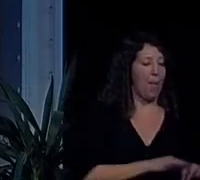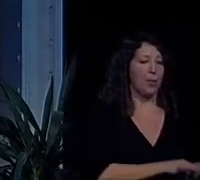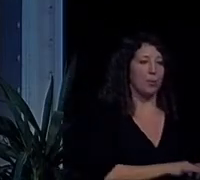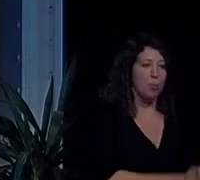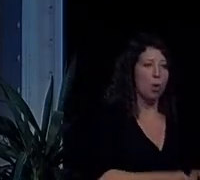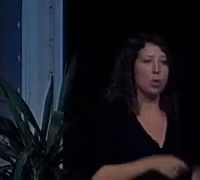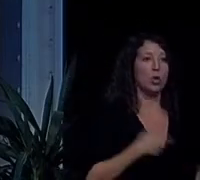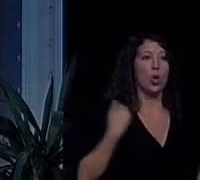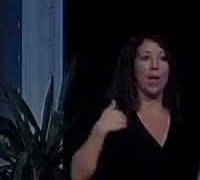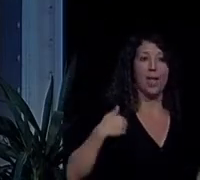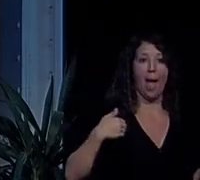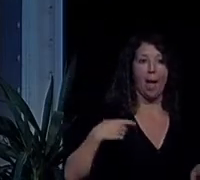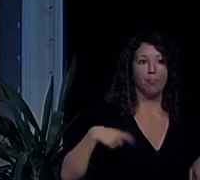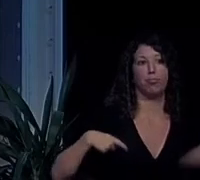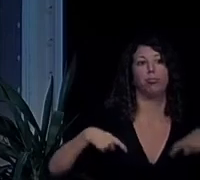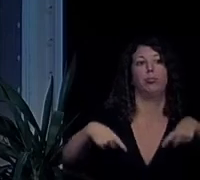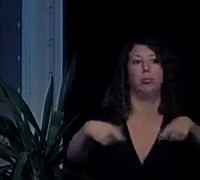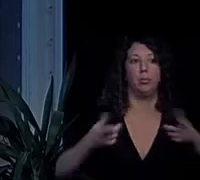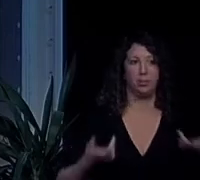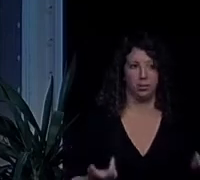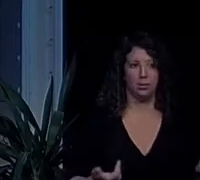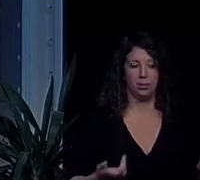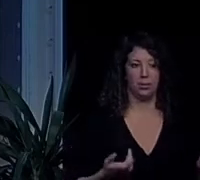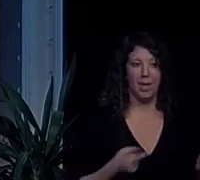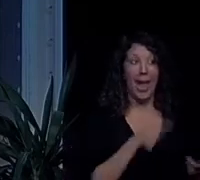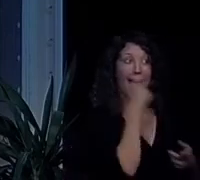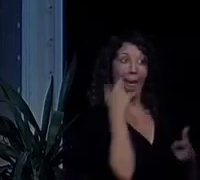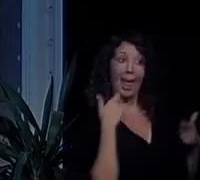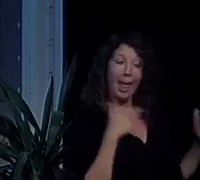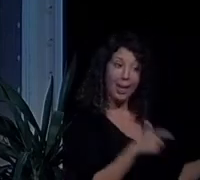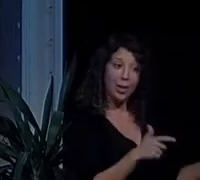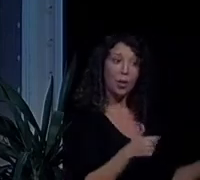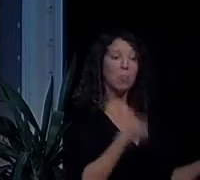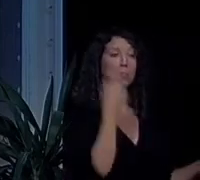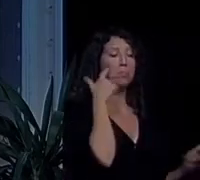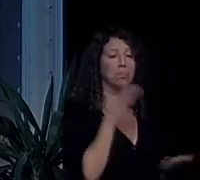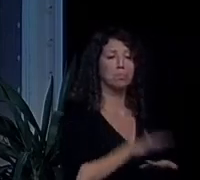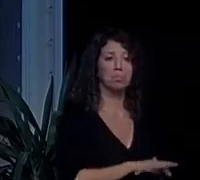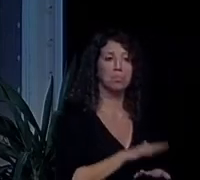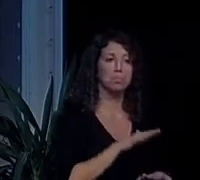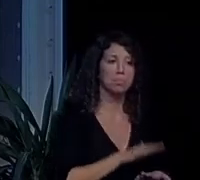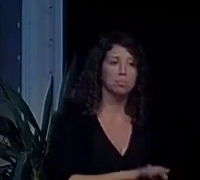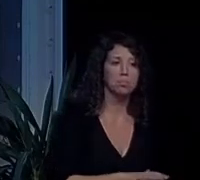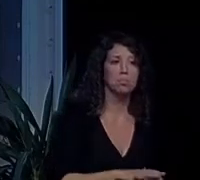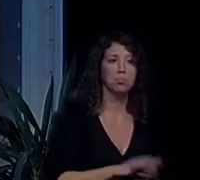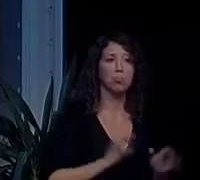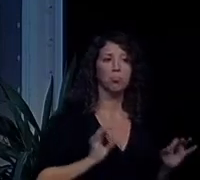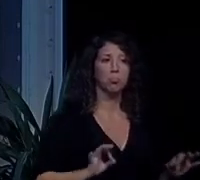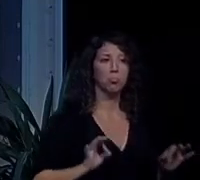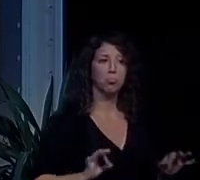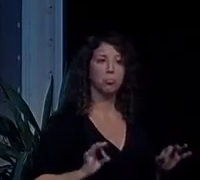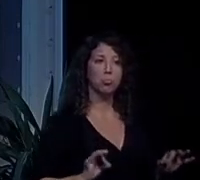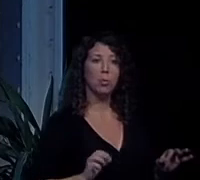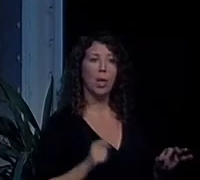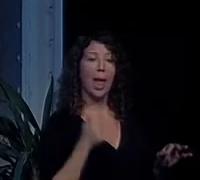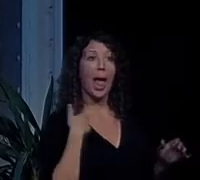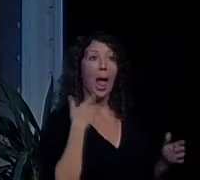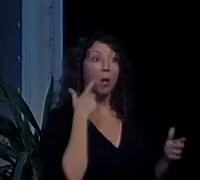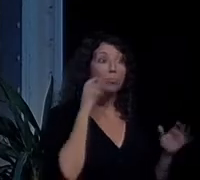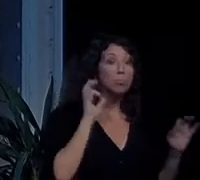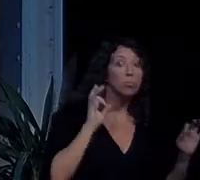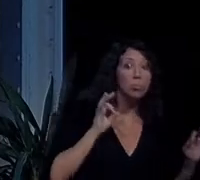sale a la carrera prácticamente. Mientras que ellos actúan de una manera tranquila, relajada, menos